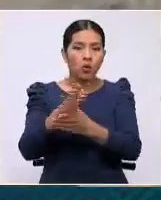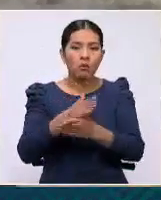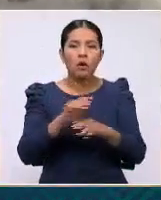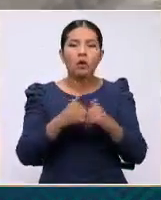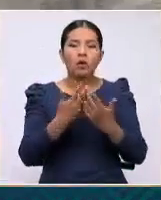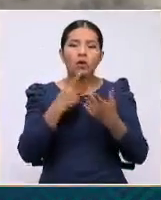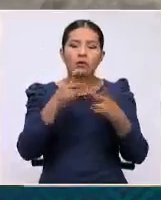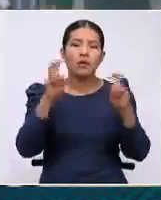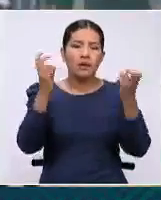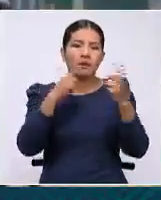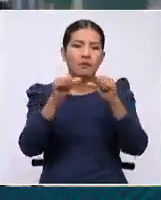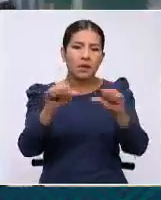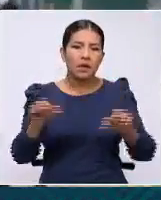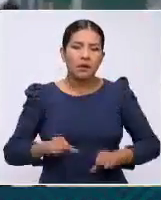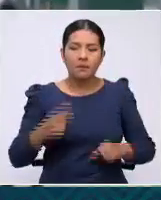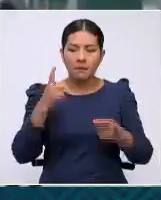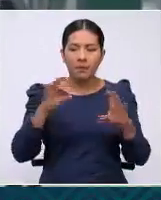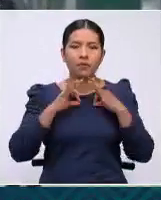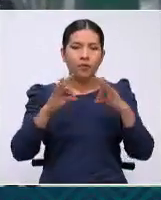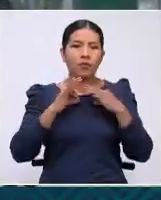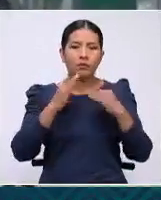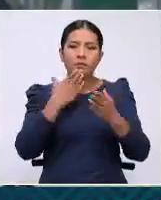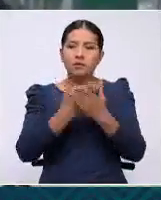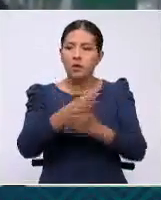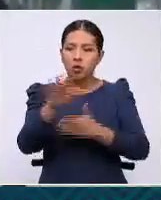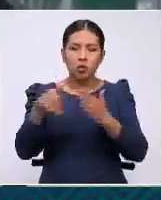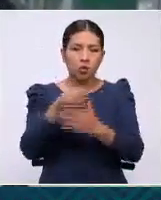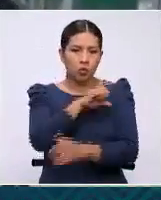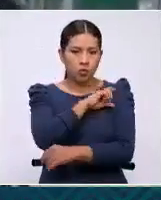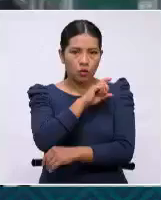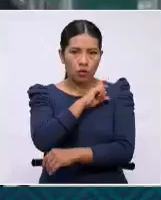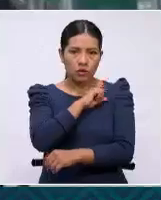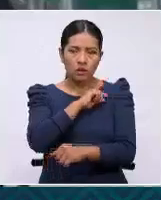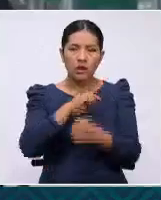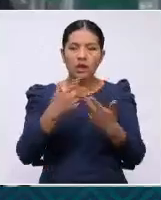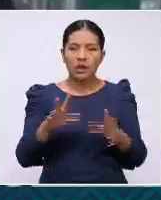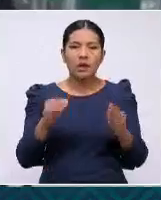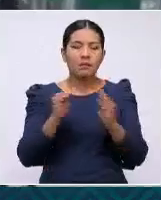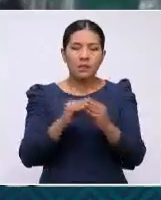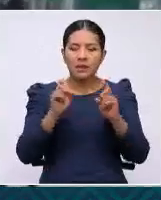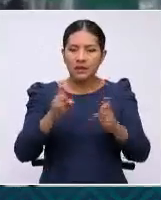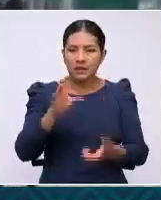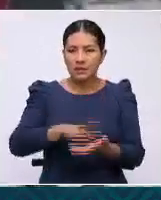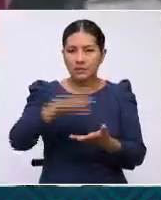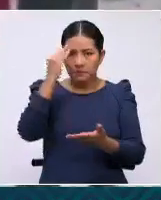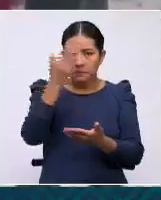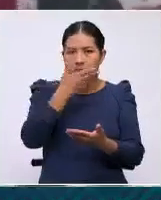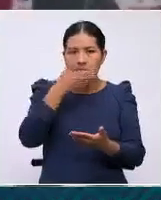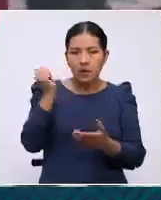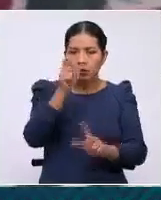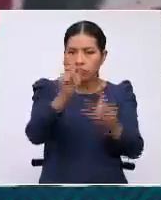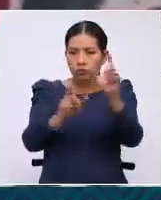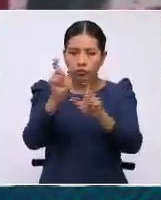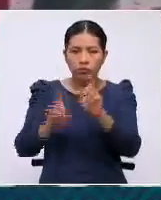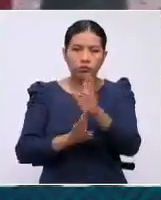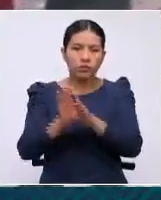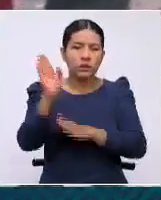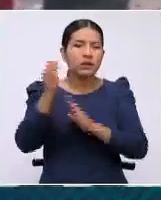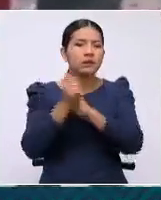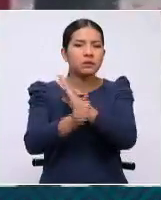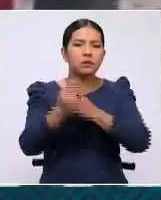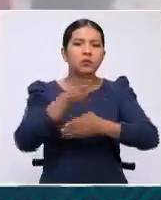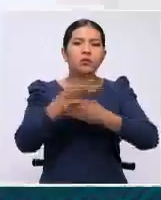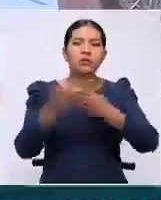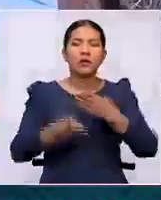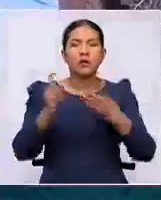ámbitos vinculados a la formación de efectivos policiales en pre y posgrado para generar un mejor perfil de los funcionarios de la Verde Olivo. Lo que hemos